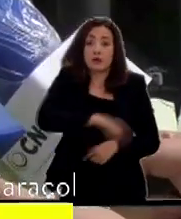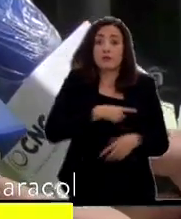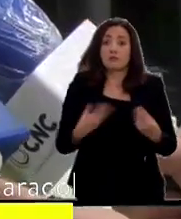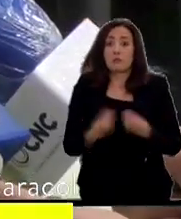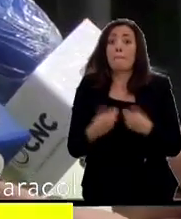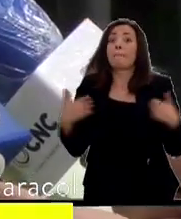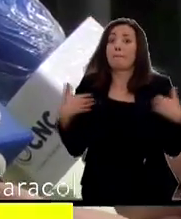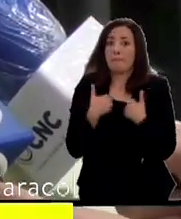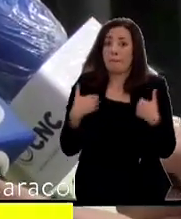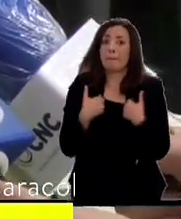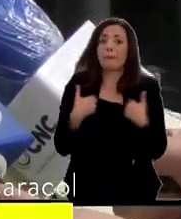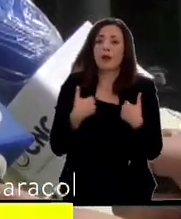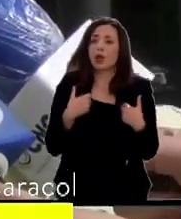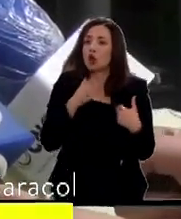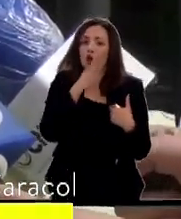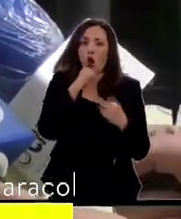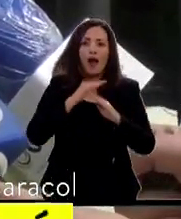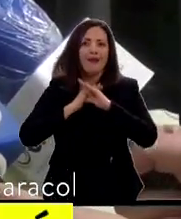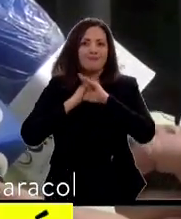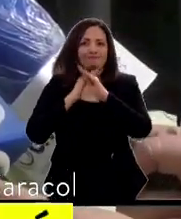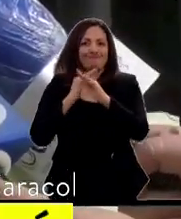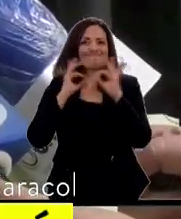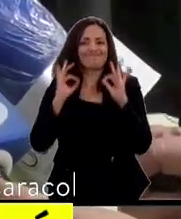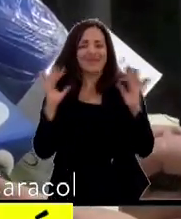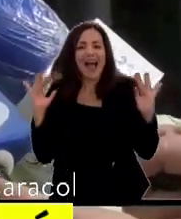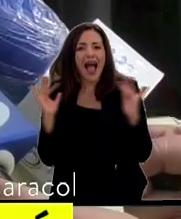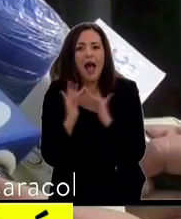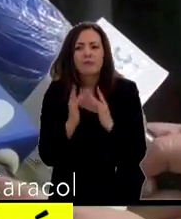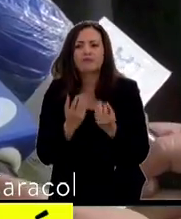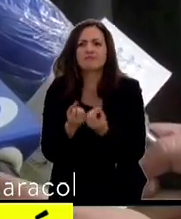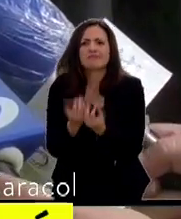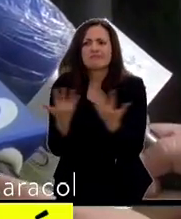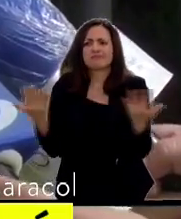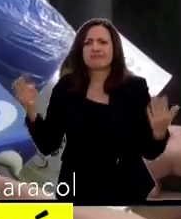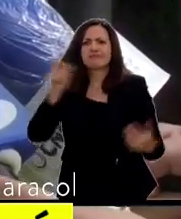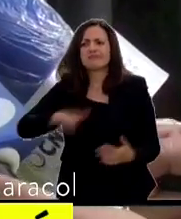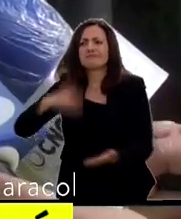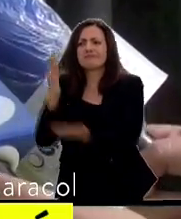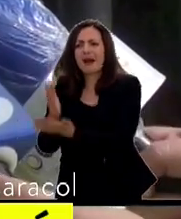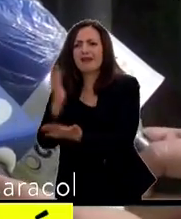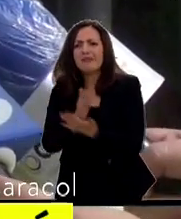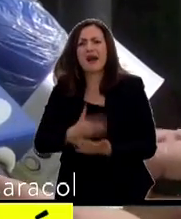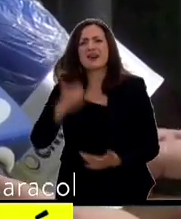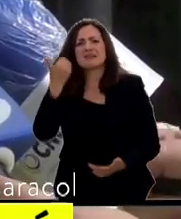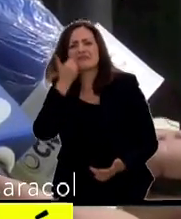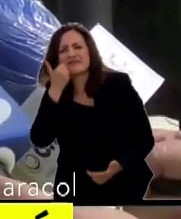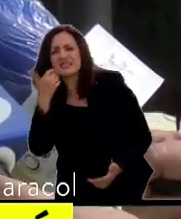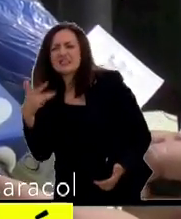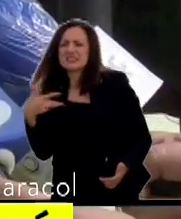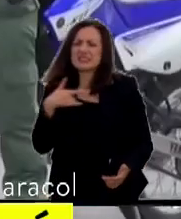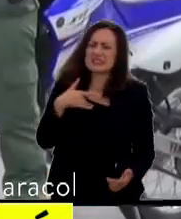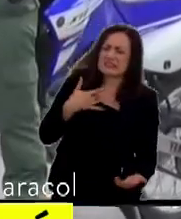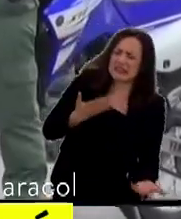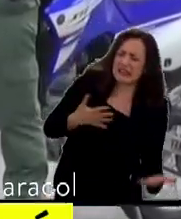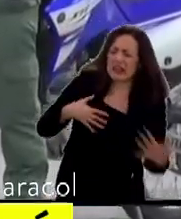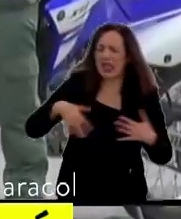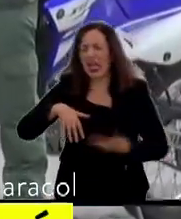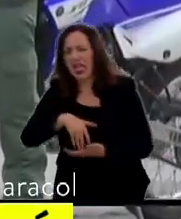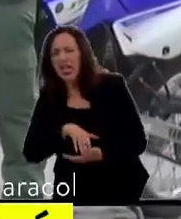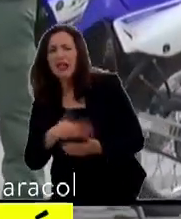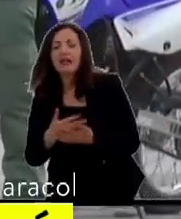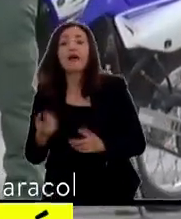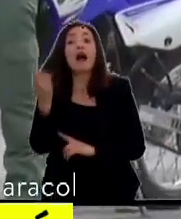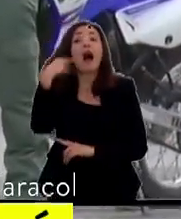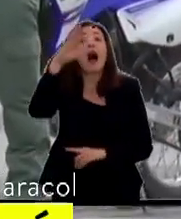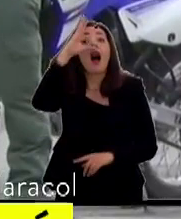la protección, es mucho el personal que se está sintiendo mal, que está enfermo. Anoche llevaron